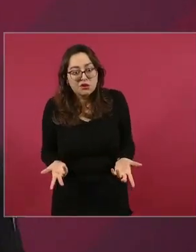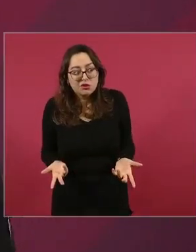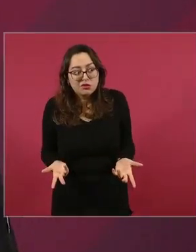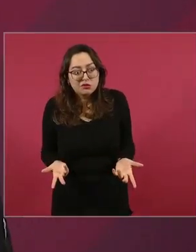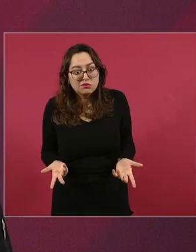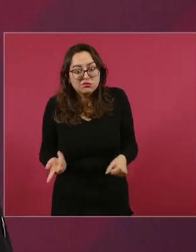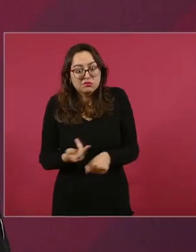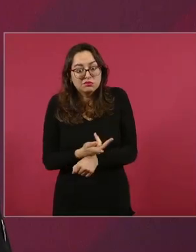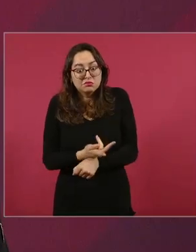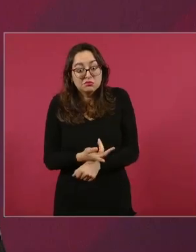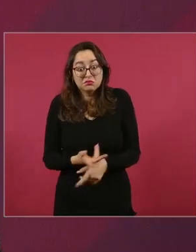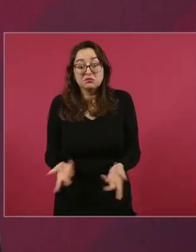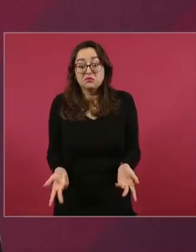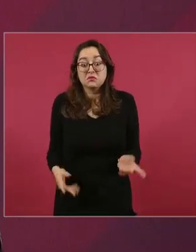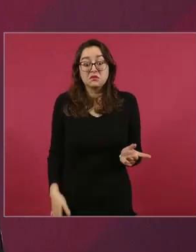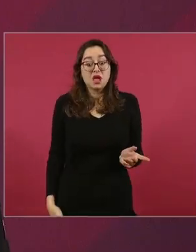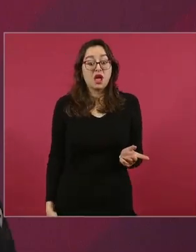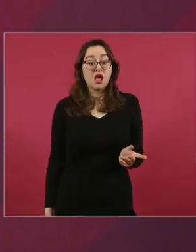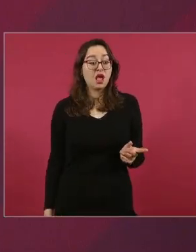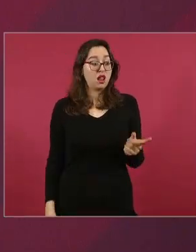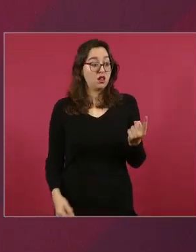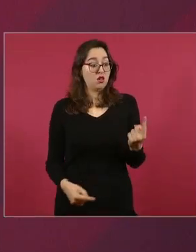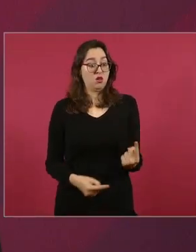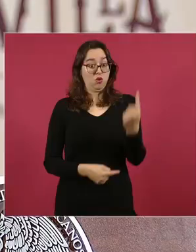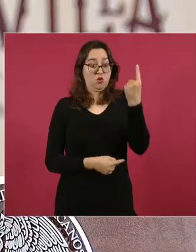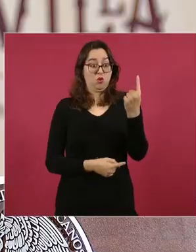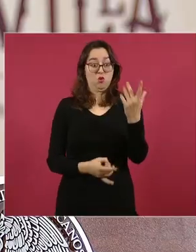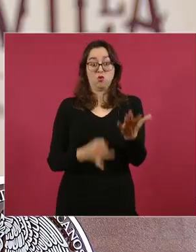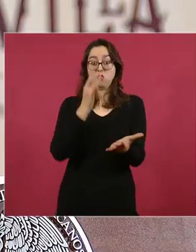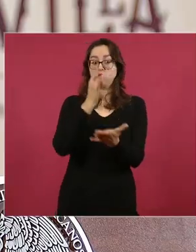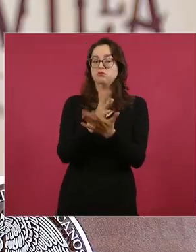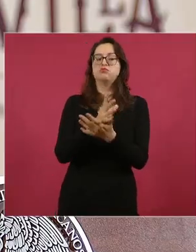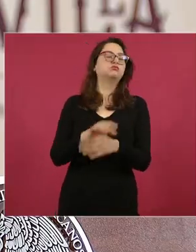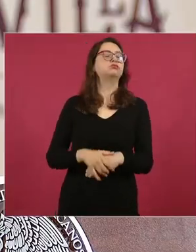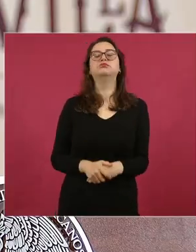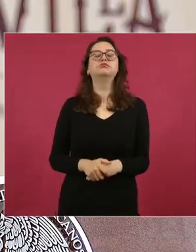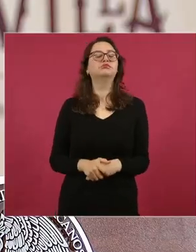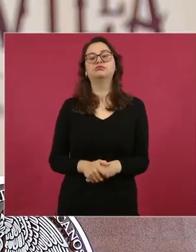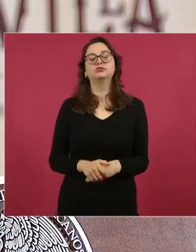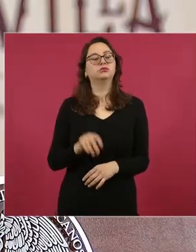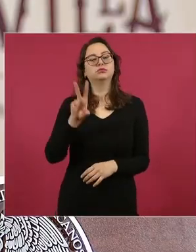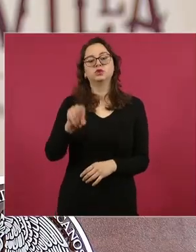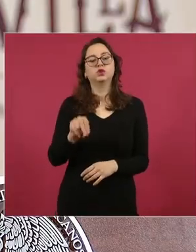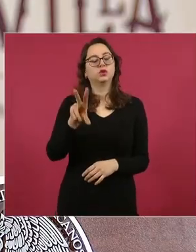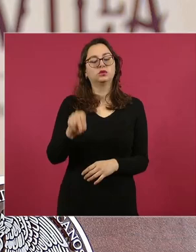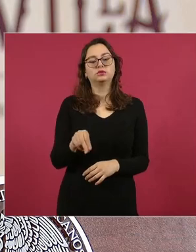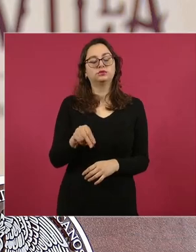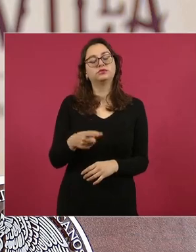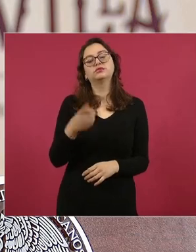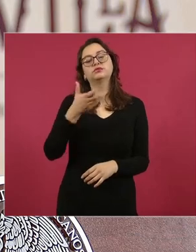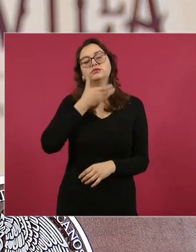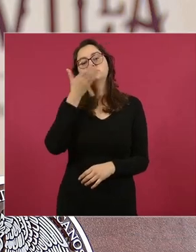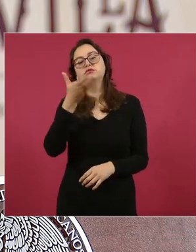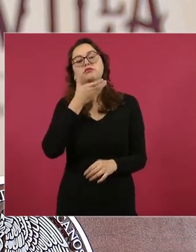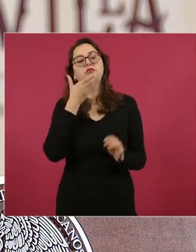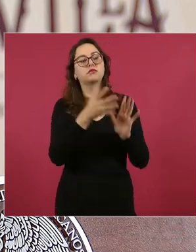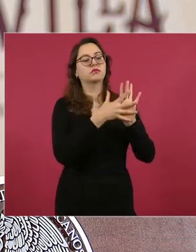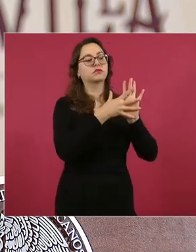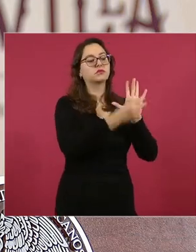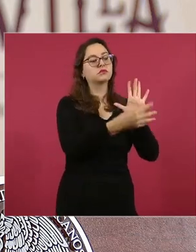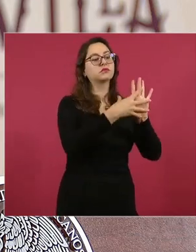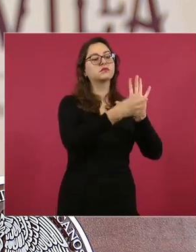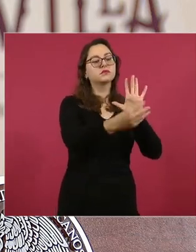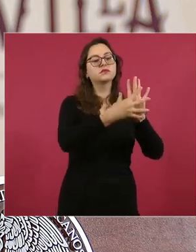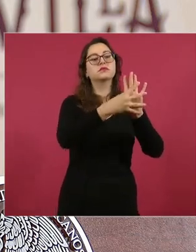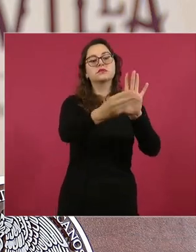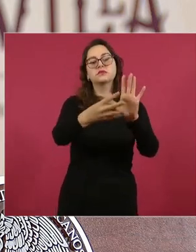que Joaquín López Dóriga fue el único, pues no, se equivocan. Como es costumbre, periódicos como El